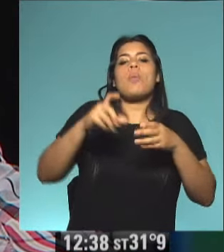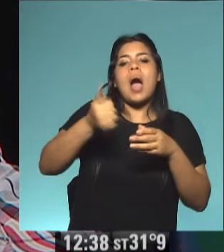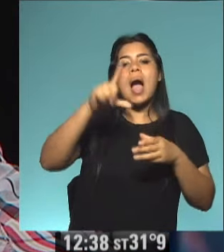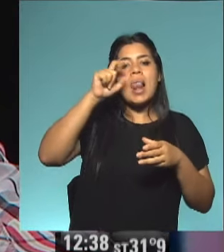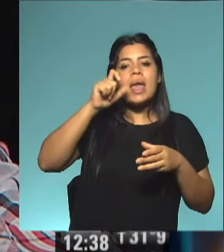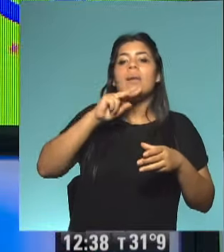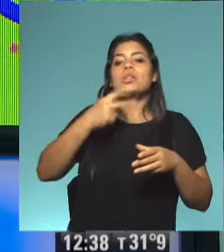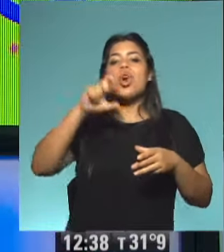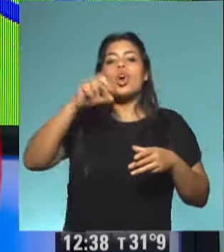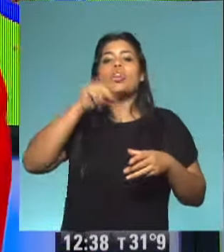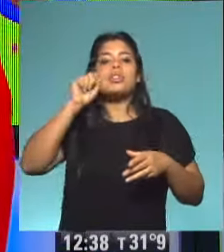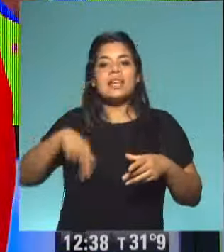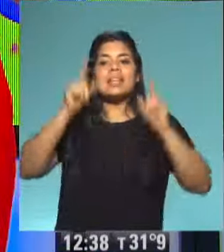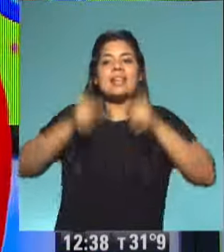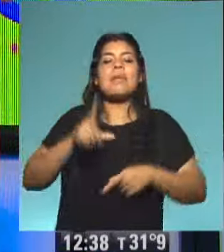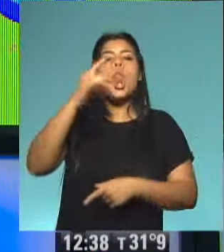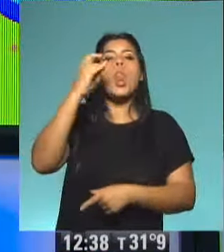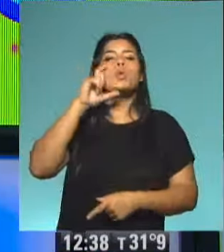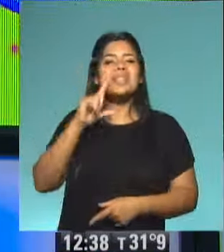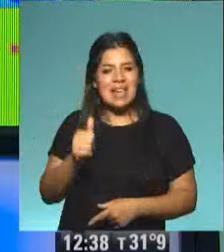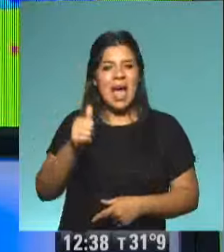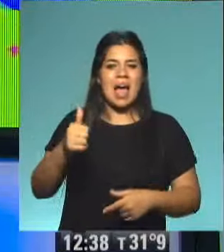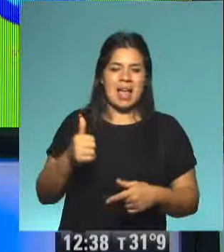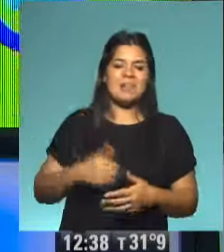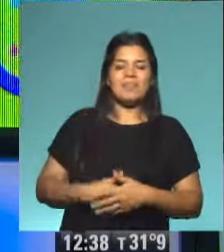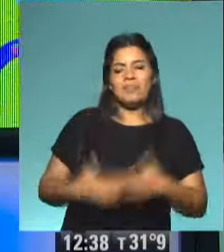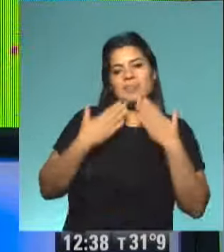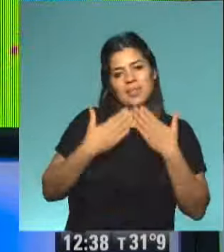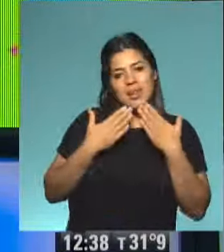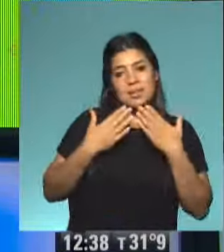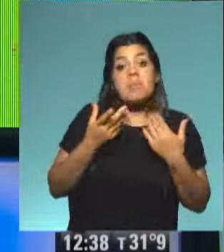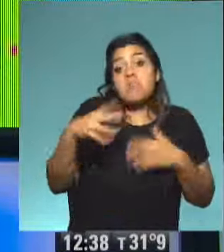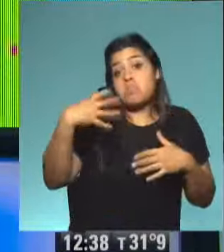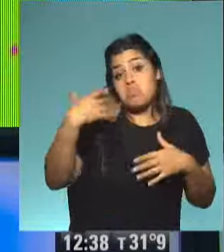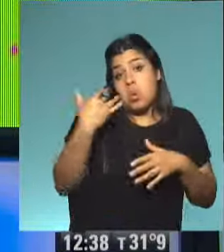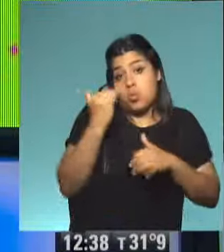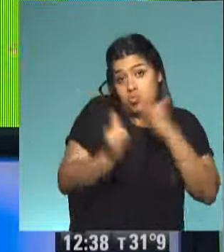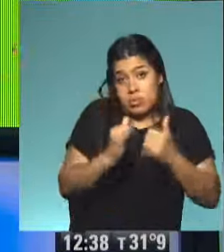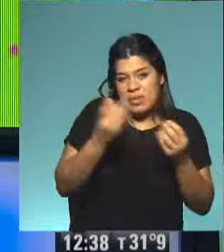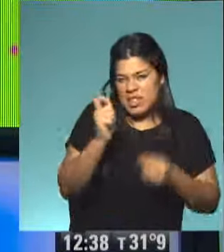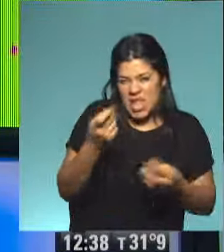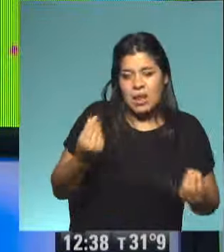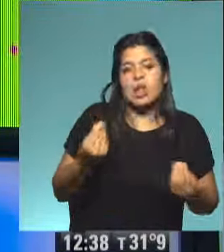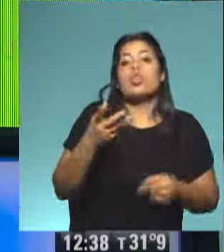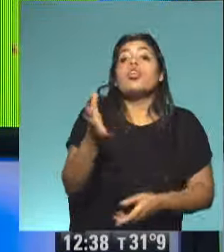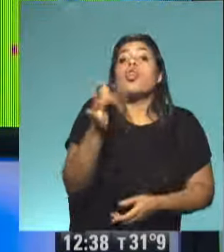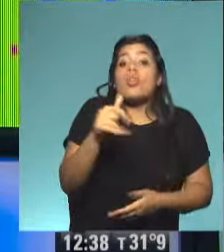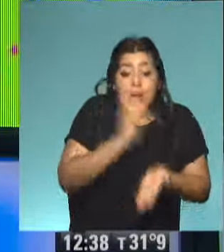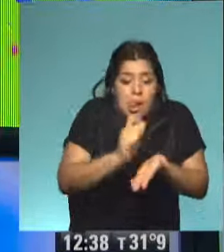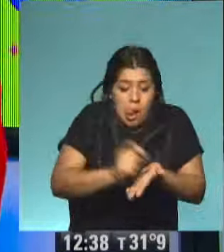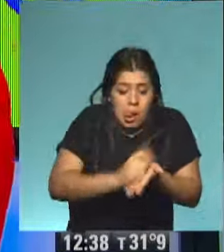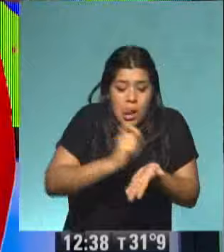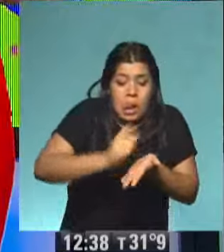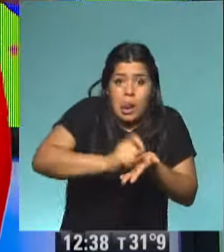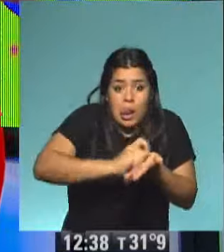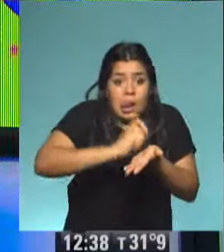querida. Lucía querida, nuestra contenidista, sí, que era, por si no saben, chicos y chicas, la que todos los días escribía y escribía,